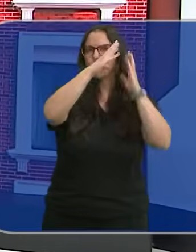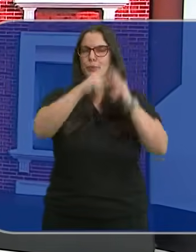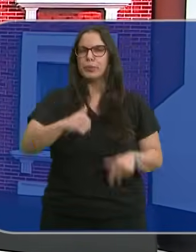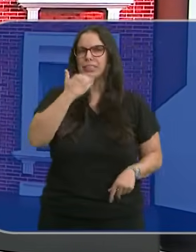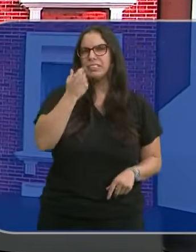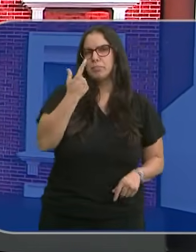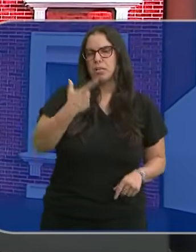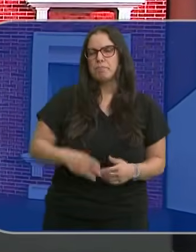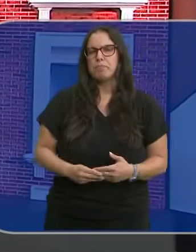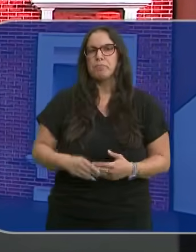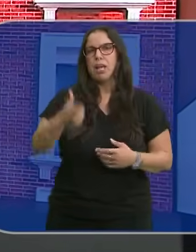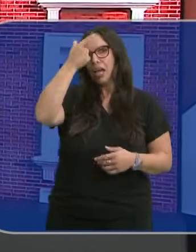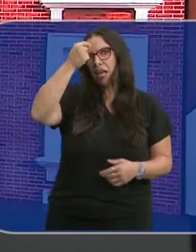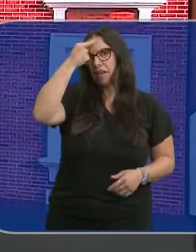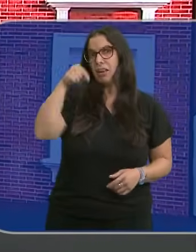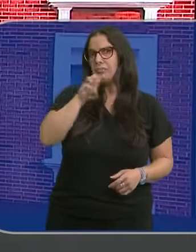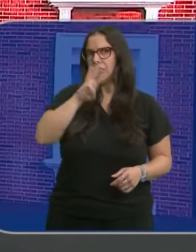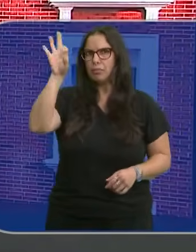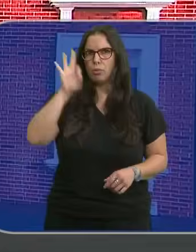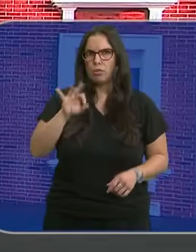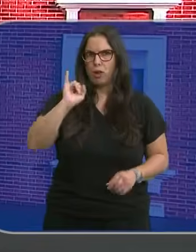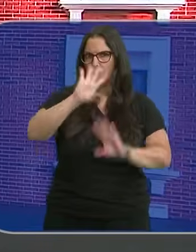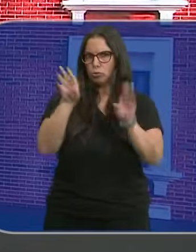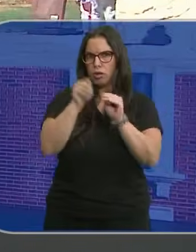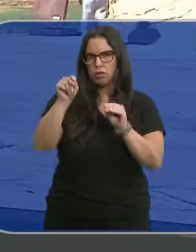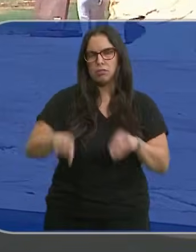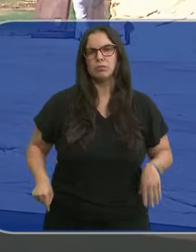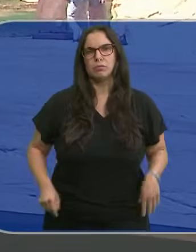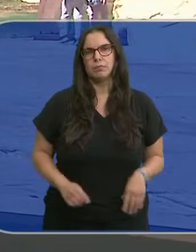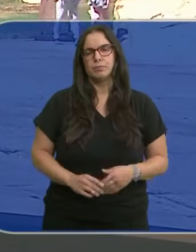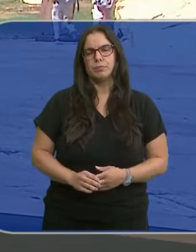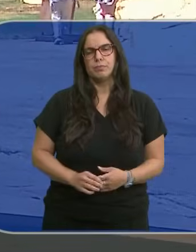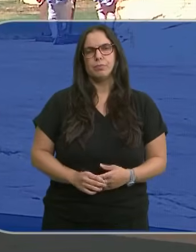contabilizado cerca de 1000. Ávila acapara un tercio del total. Sergio Jiménez.